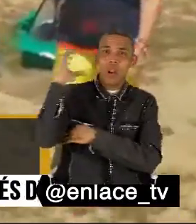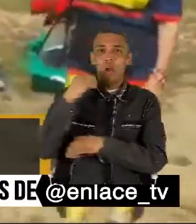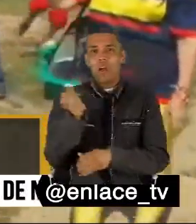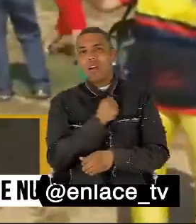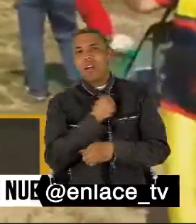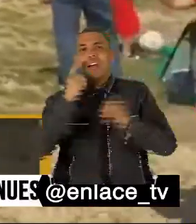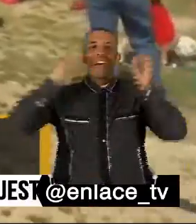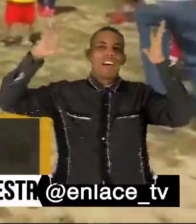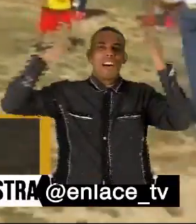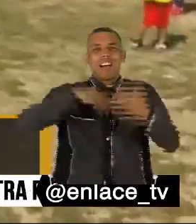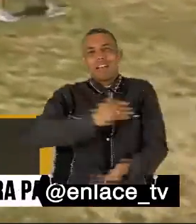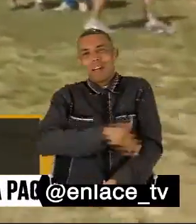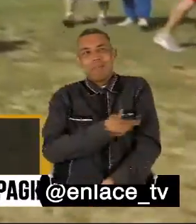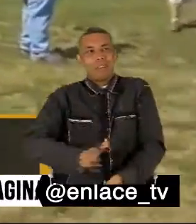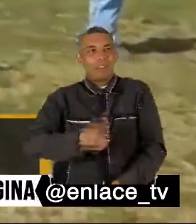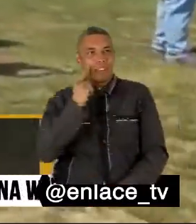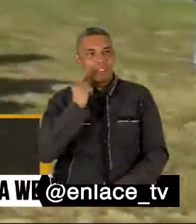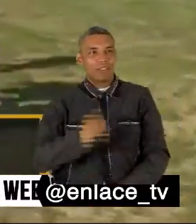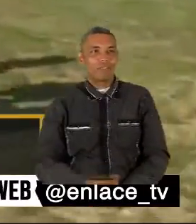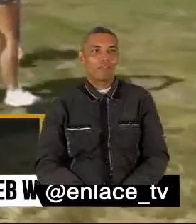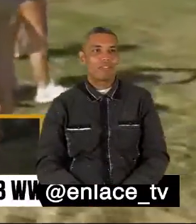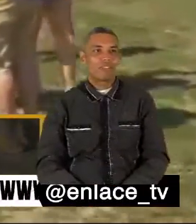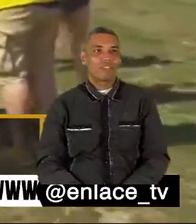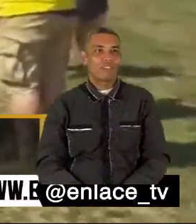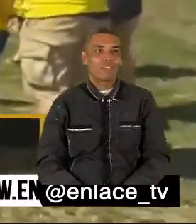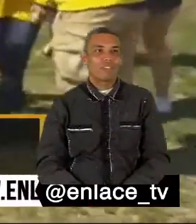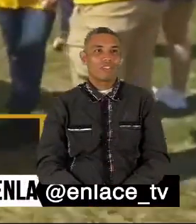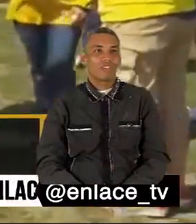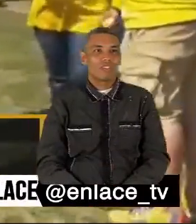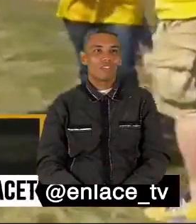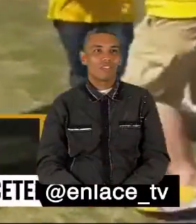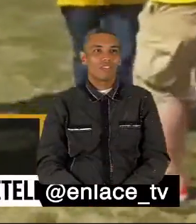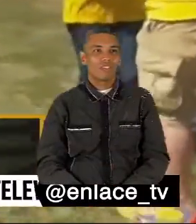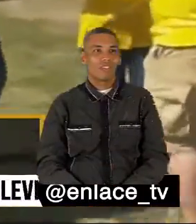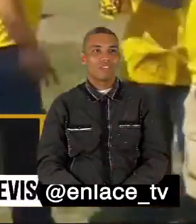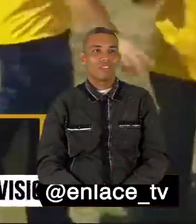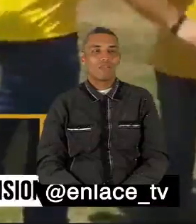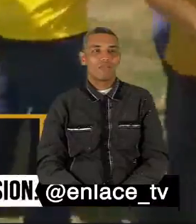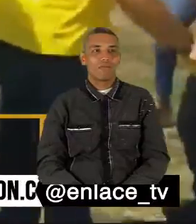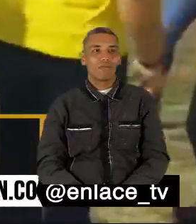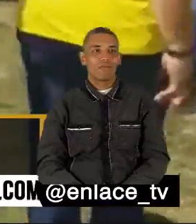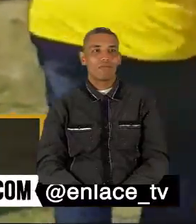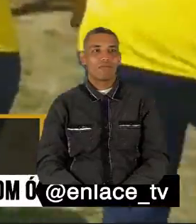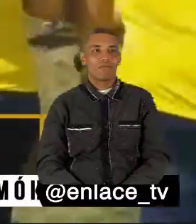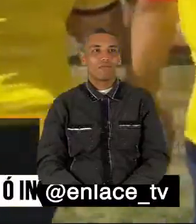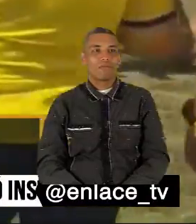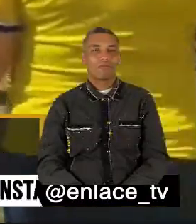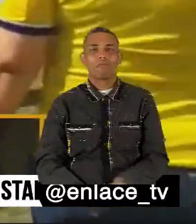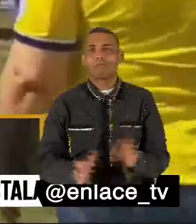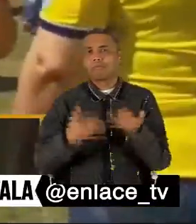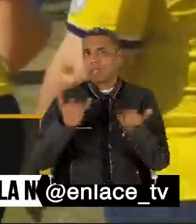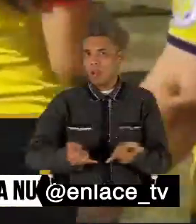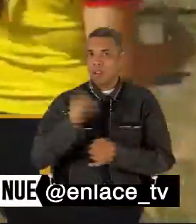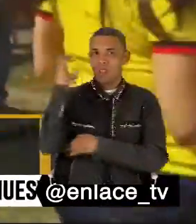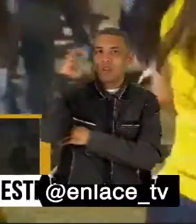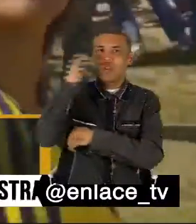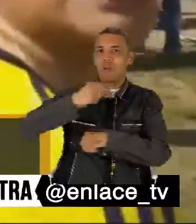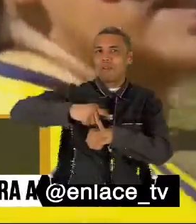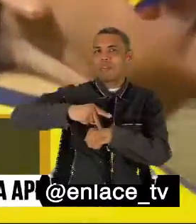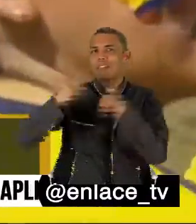música colombiana, que a esta hora disfrutan la previa del compromiso de Colombia frente